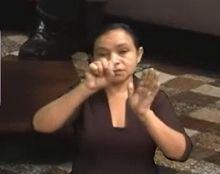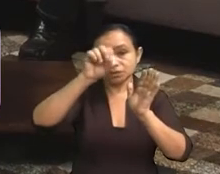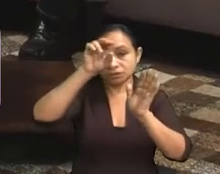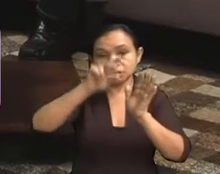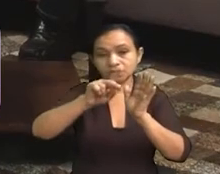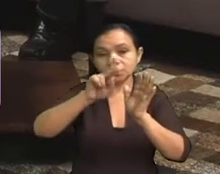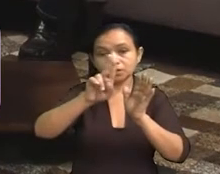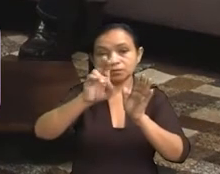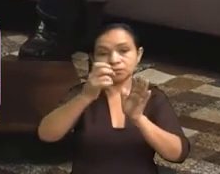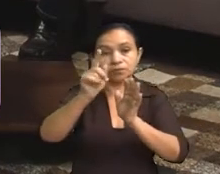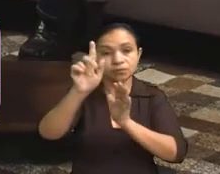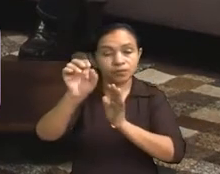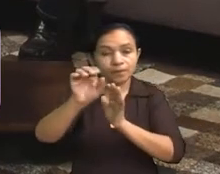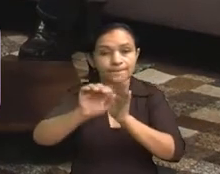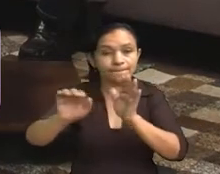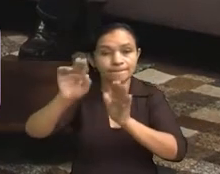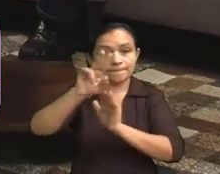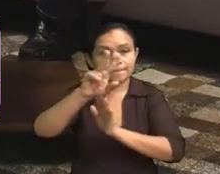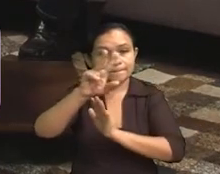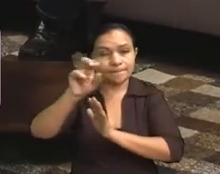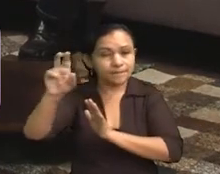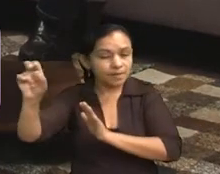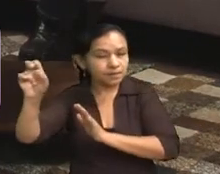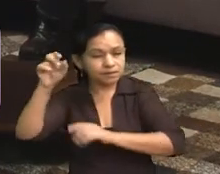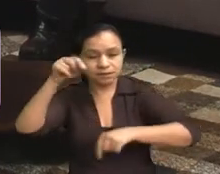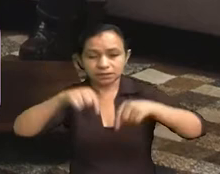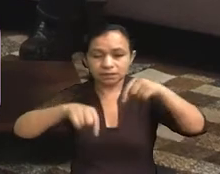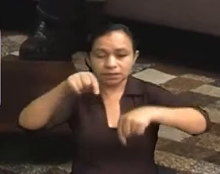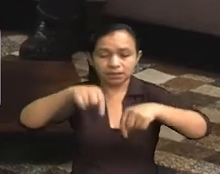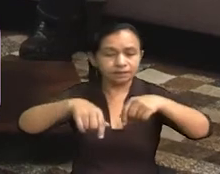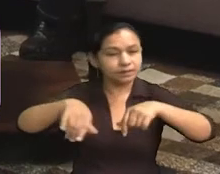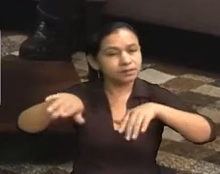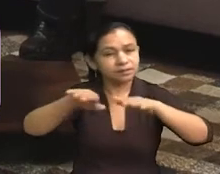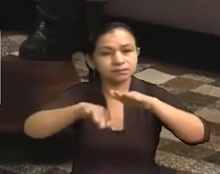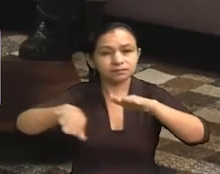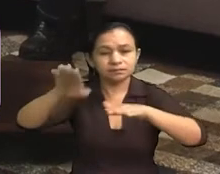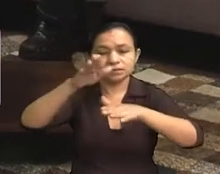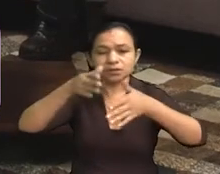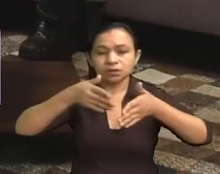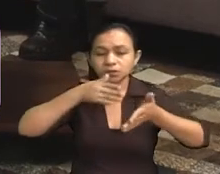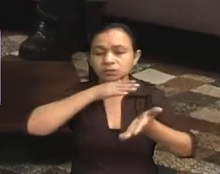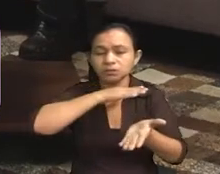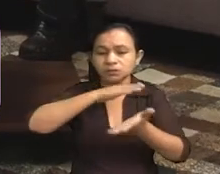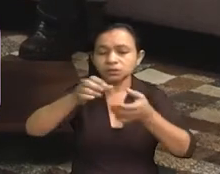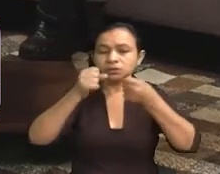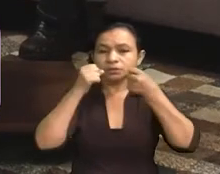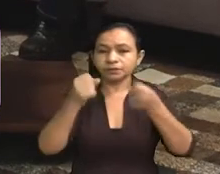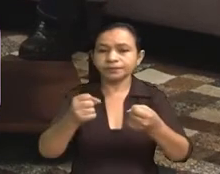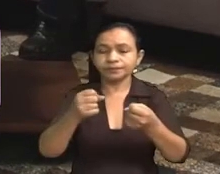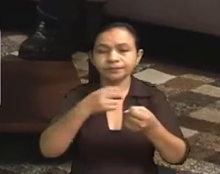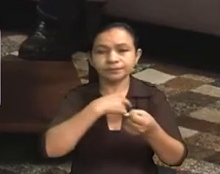100 kilómetros, son más, son como 200 y tantos kilómetros de concreto hidráulico lo que están